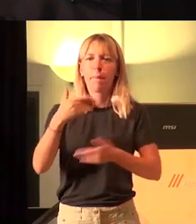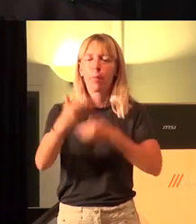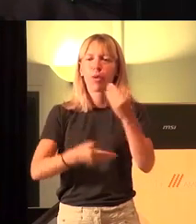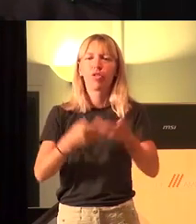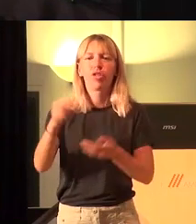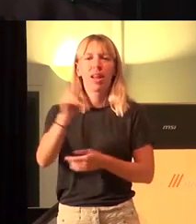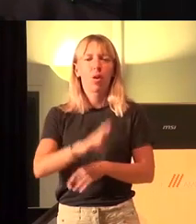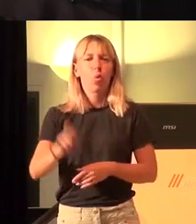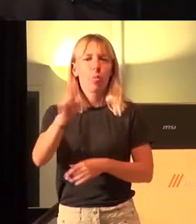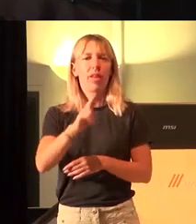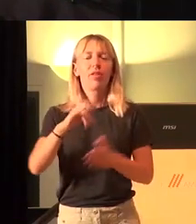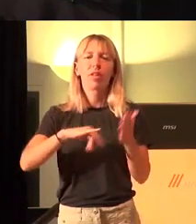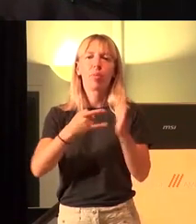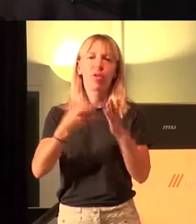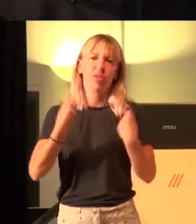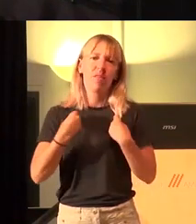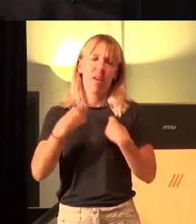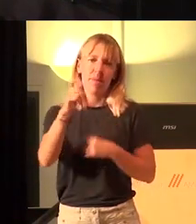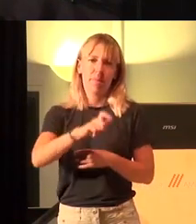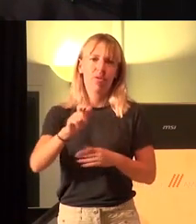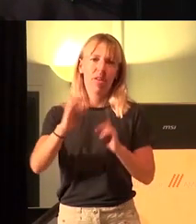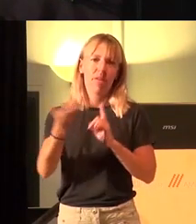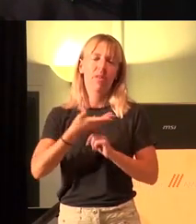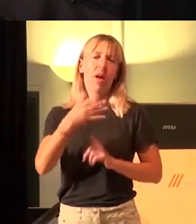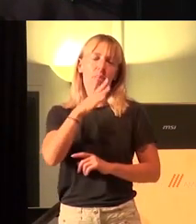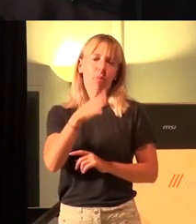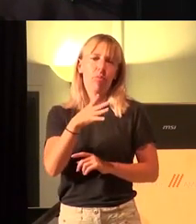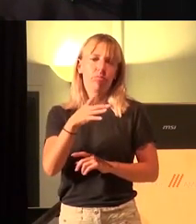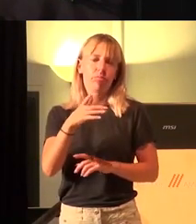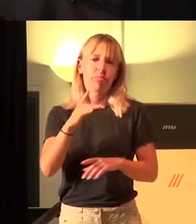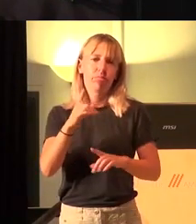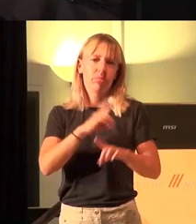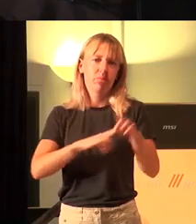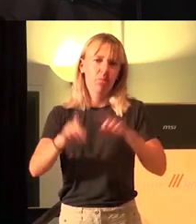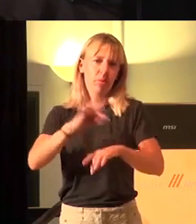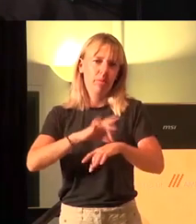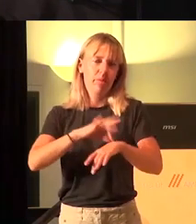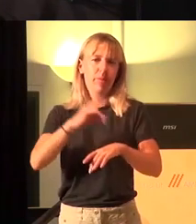de recuperación y a los proyectos de vida de las personas afectadas por un trastorno mental.